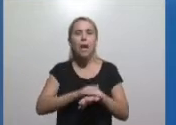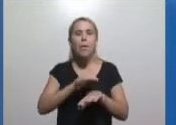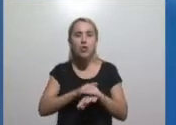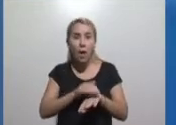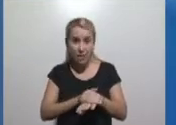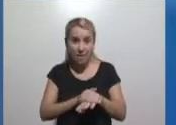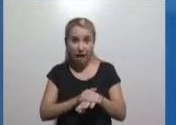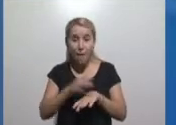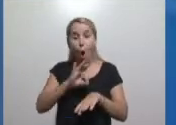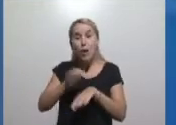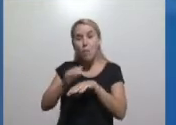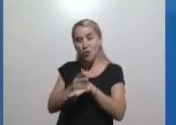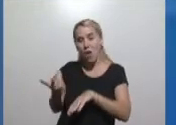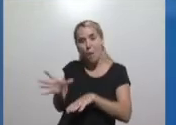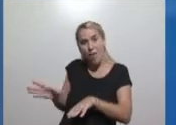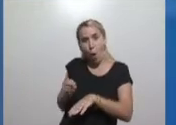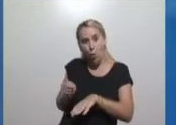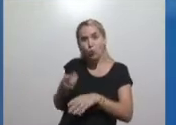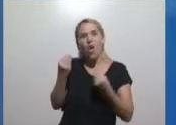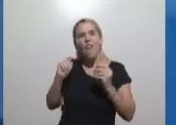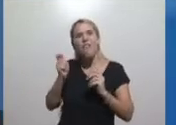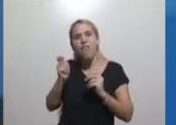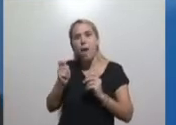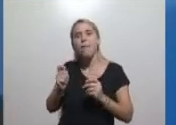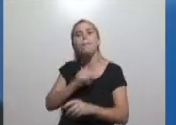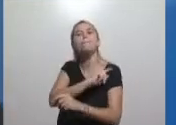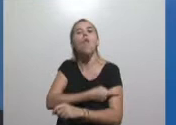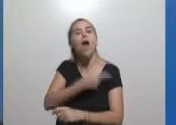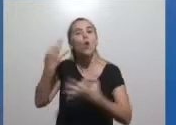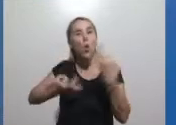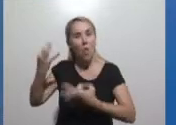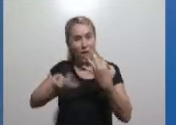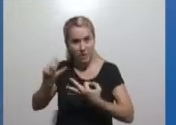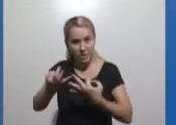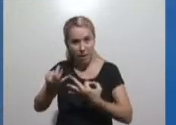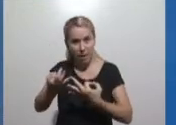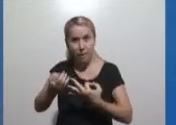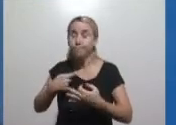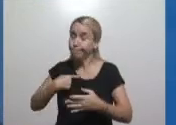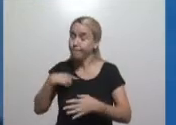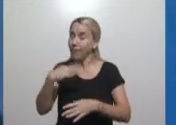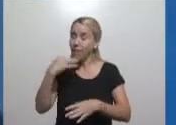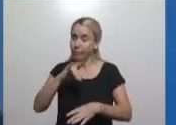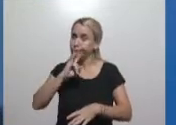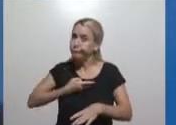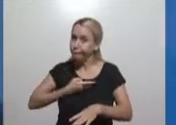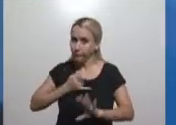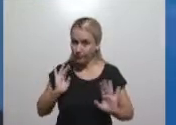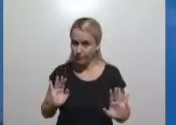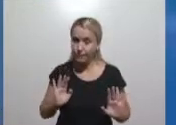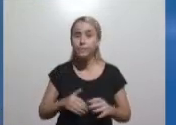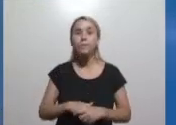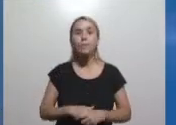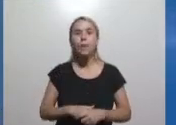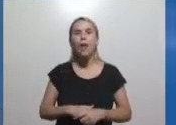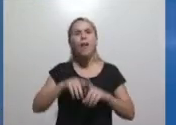la corresponsabilidad de los integrantes del Poder Judicial, hay que hacerse cargo. Por otro lado, he escuchado a